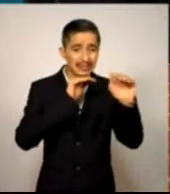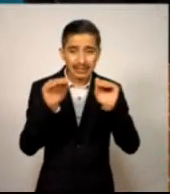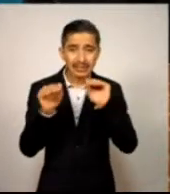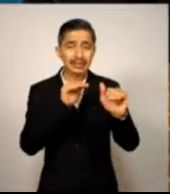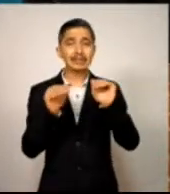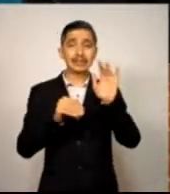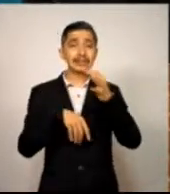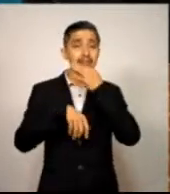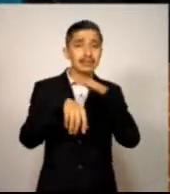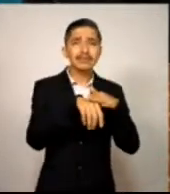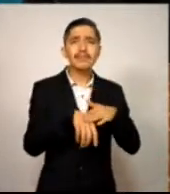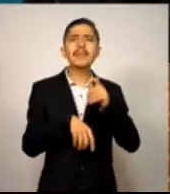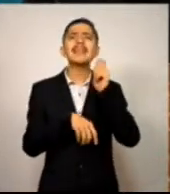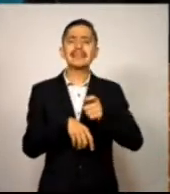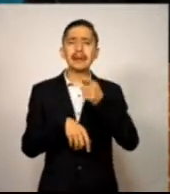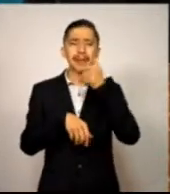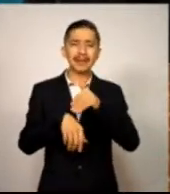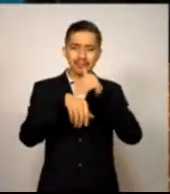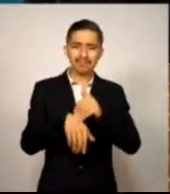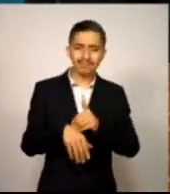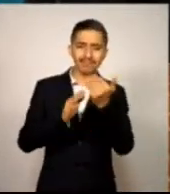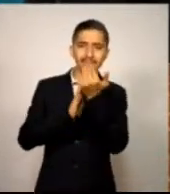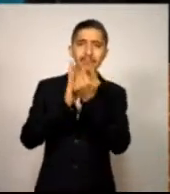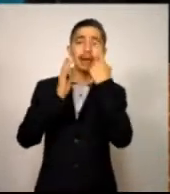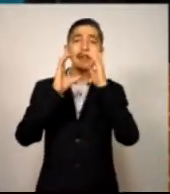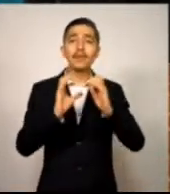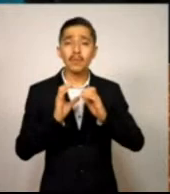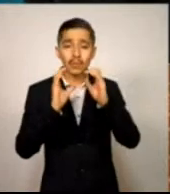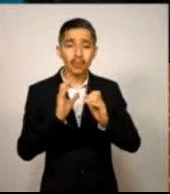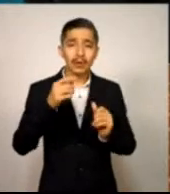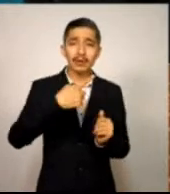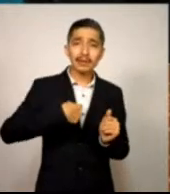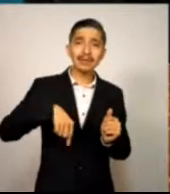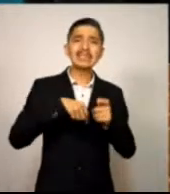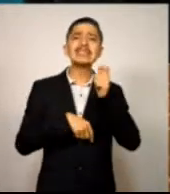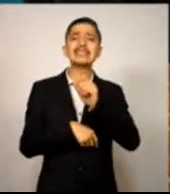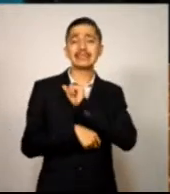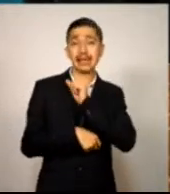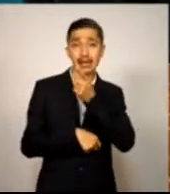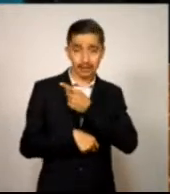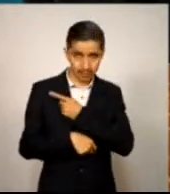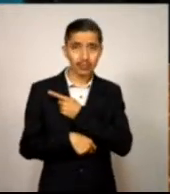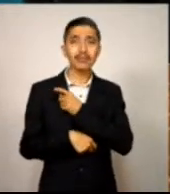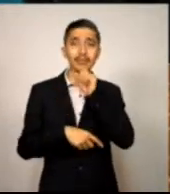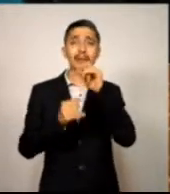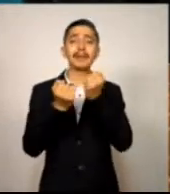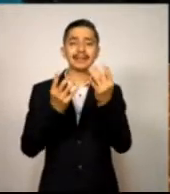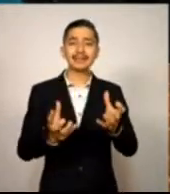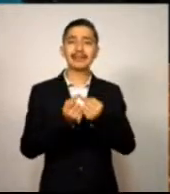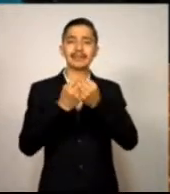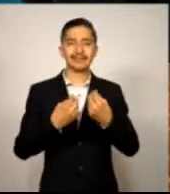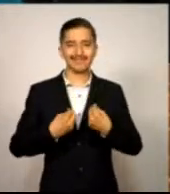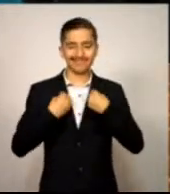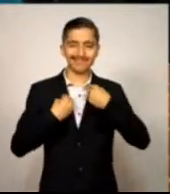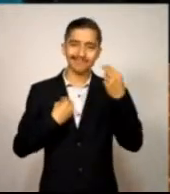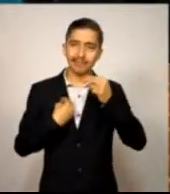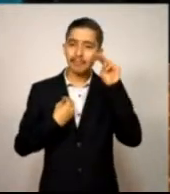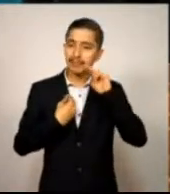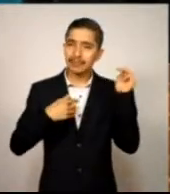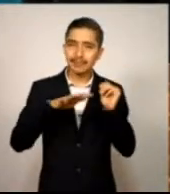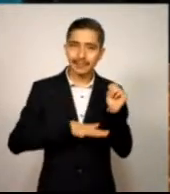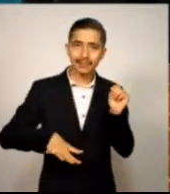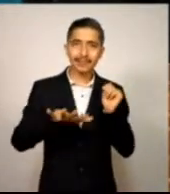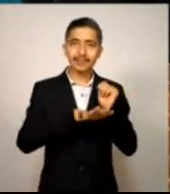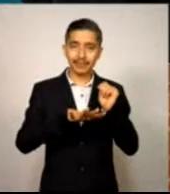alertar y establecer medidas de atención y cuidado de la salud y salvar vidas